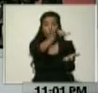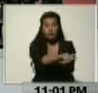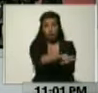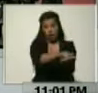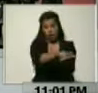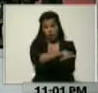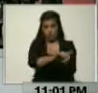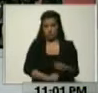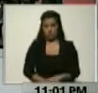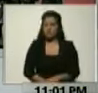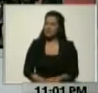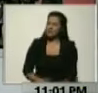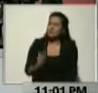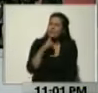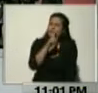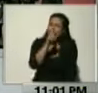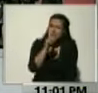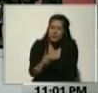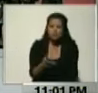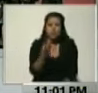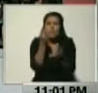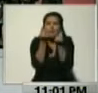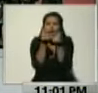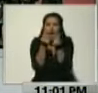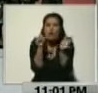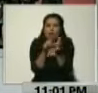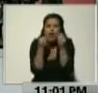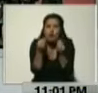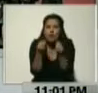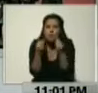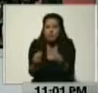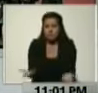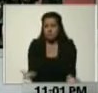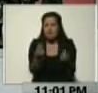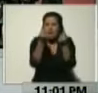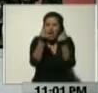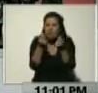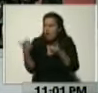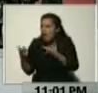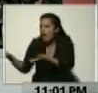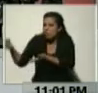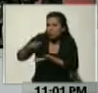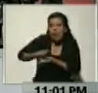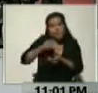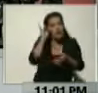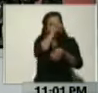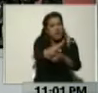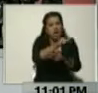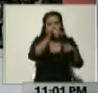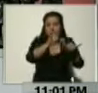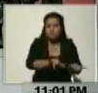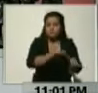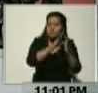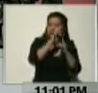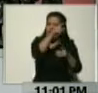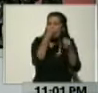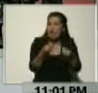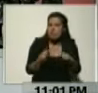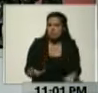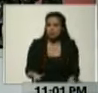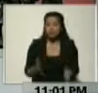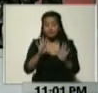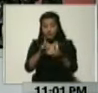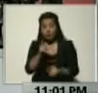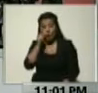¿De dónde sacarán plata para eso? El miércoles 23 de marzo, Alfredo Romero realizó una reunión de trabajo en el Centro de Derechos Humanos